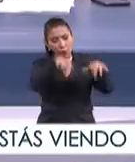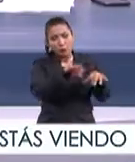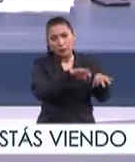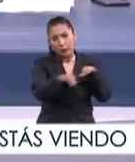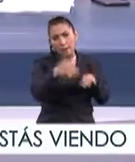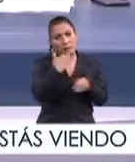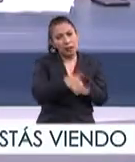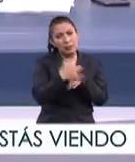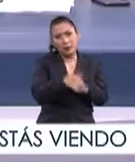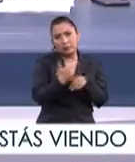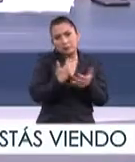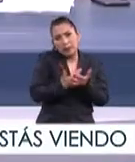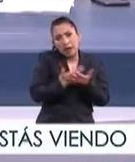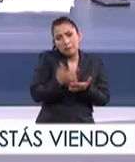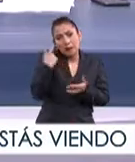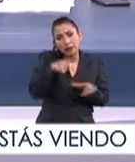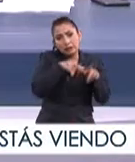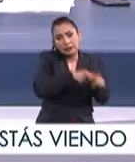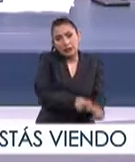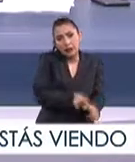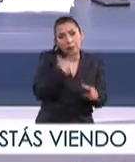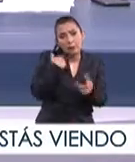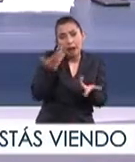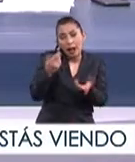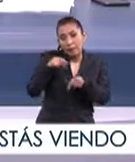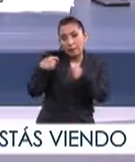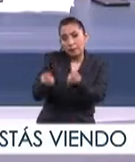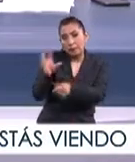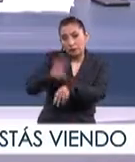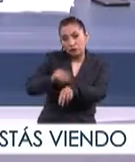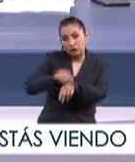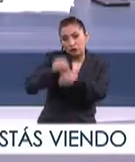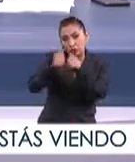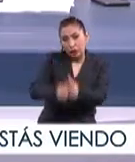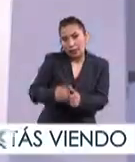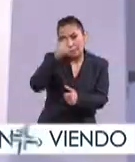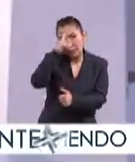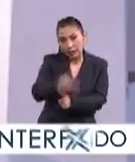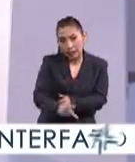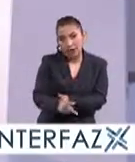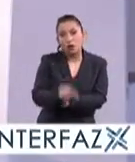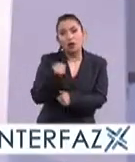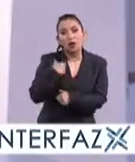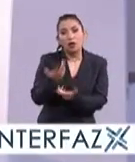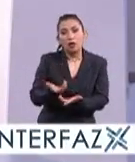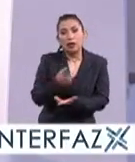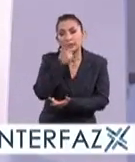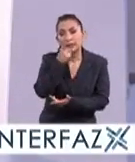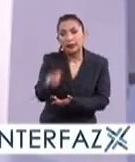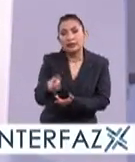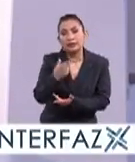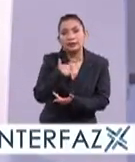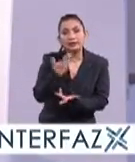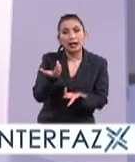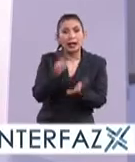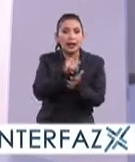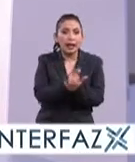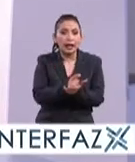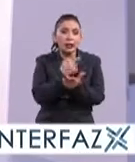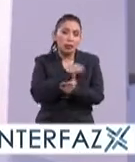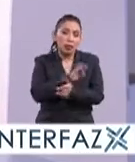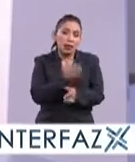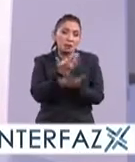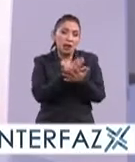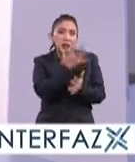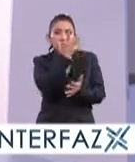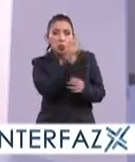durante el periodo de espera para la condición de refugiado, que según la ley nacional mexicana de 45 días hábiles que pueden